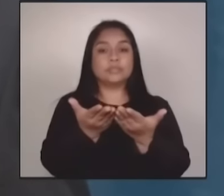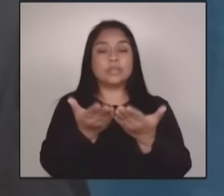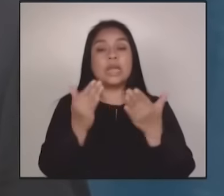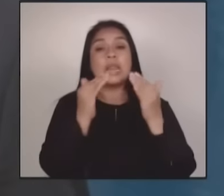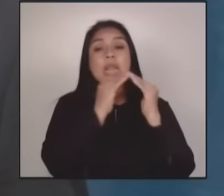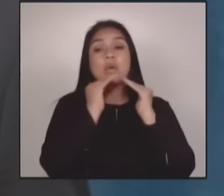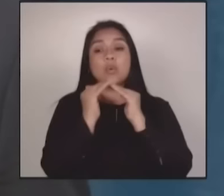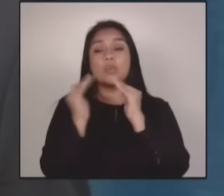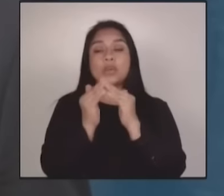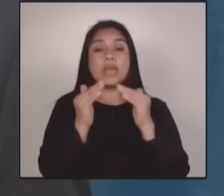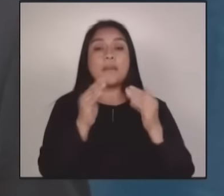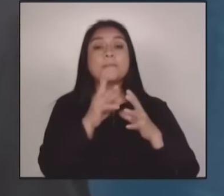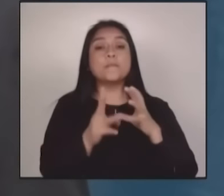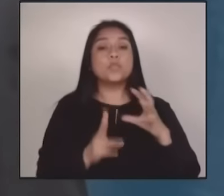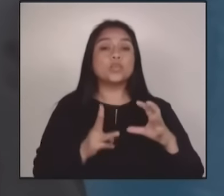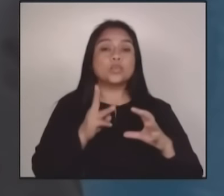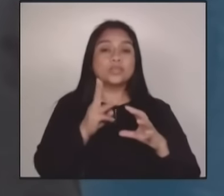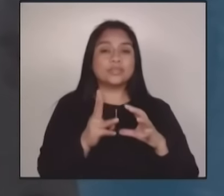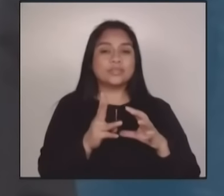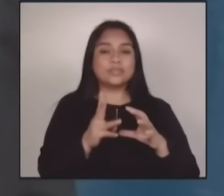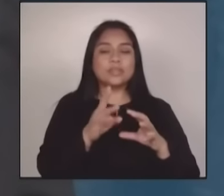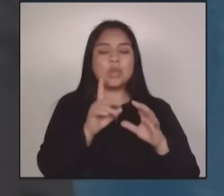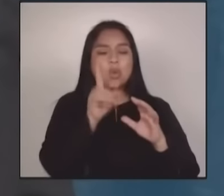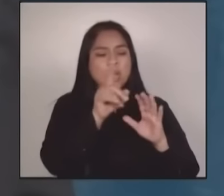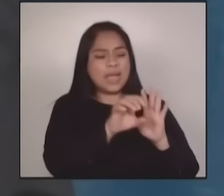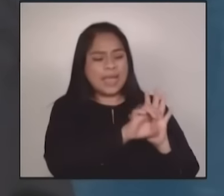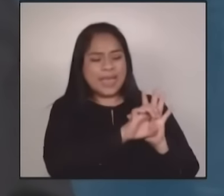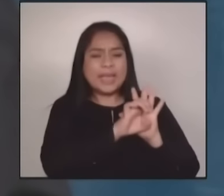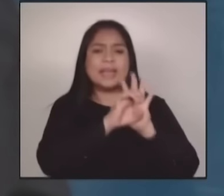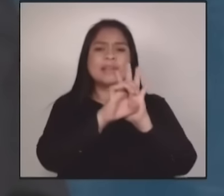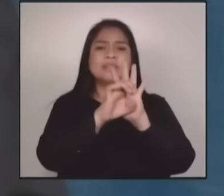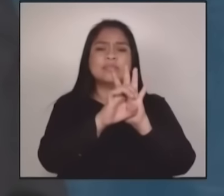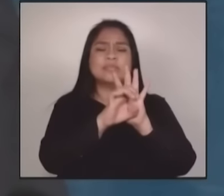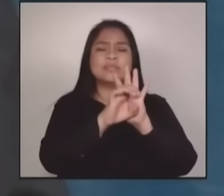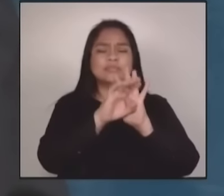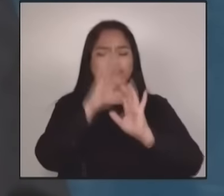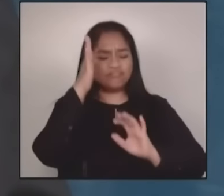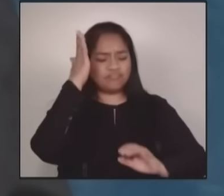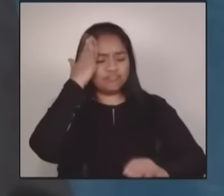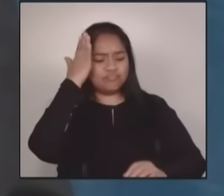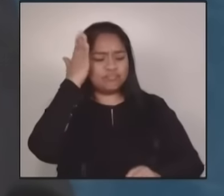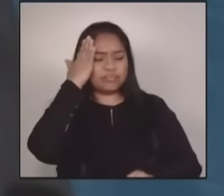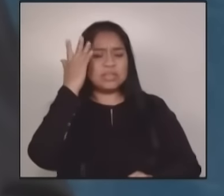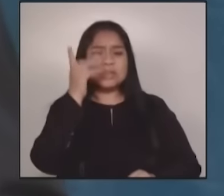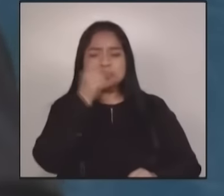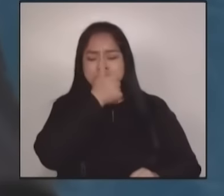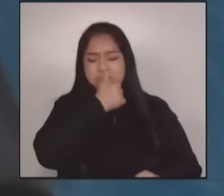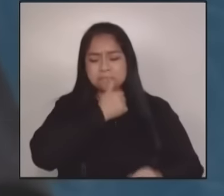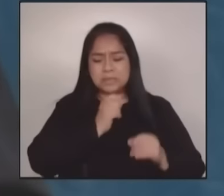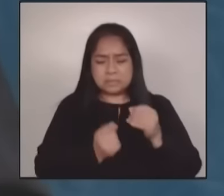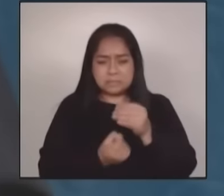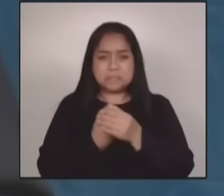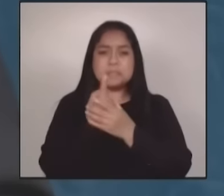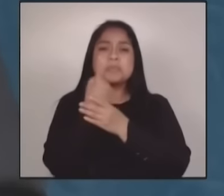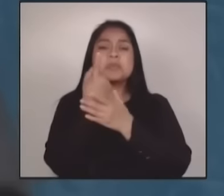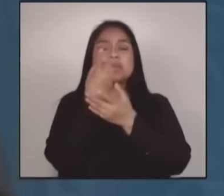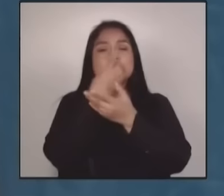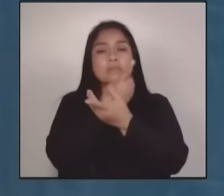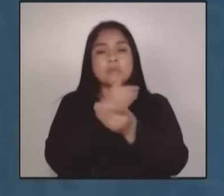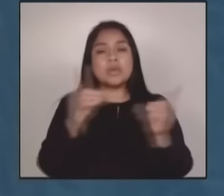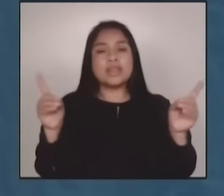comunidad mundial un ejemplo inesperado de convicción y resiliencia democrática.